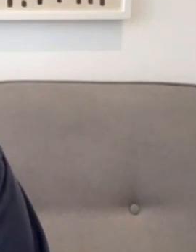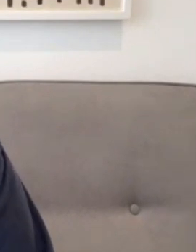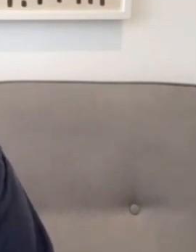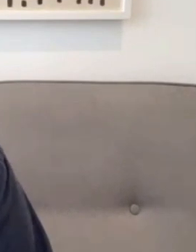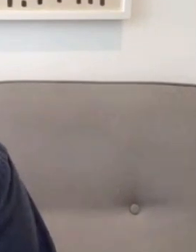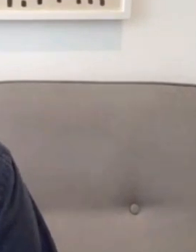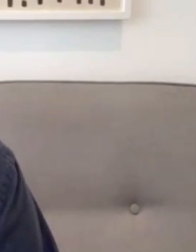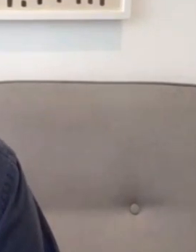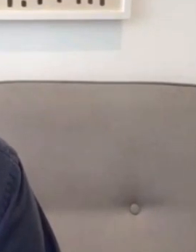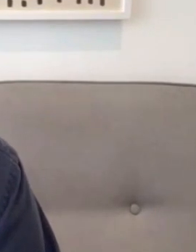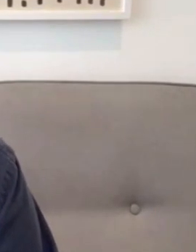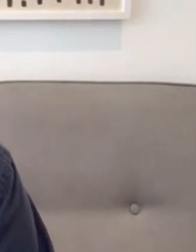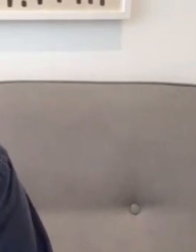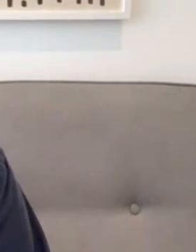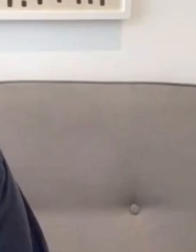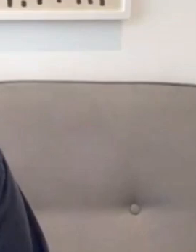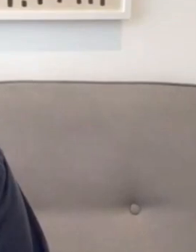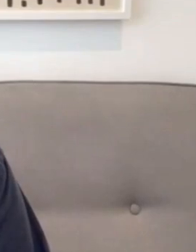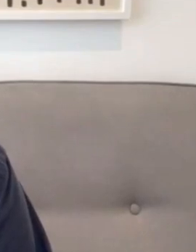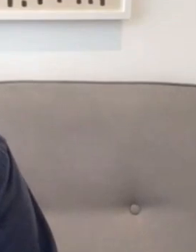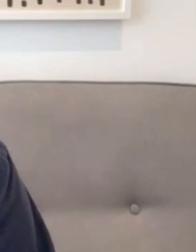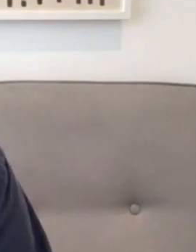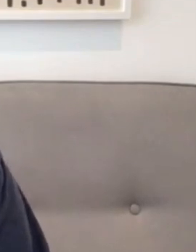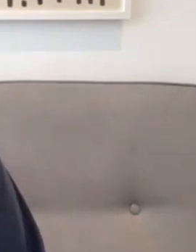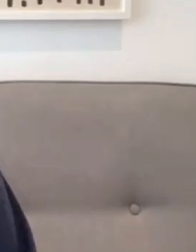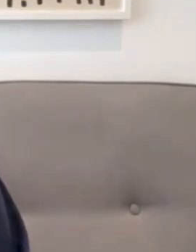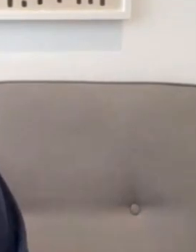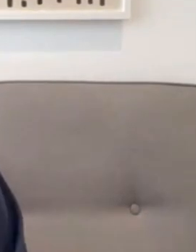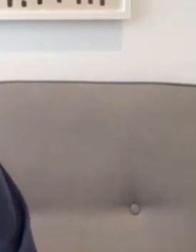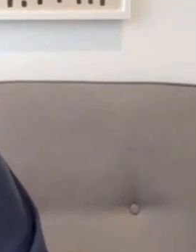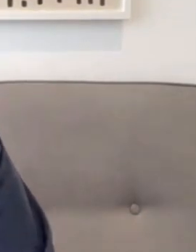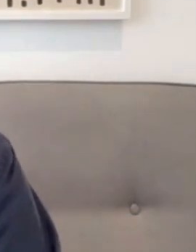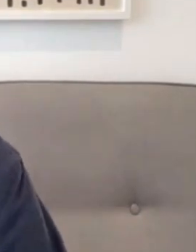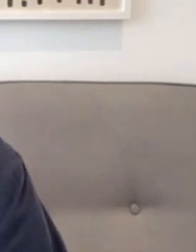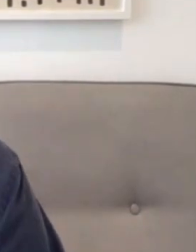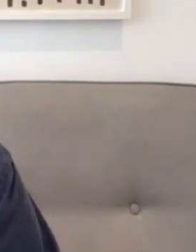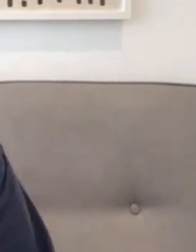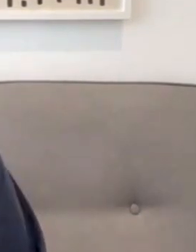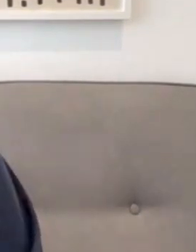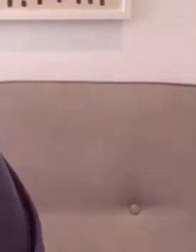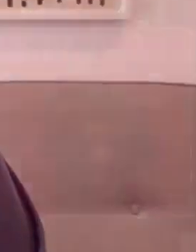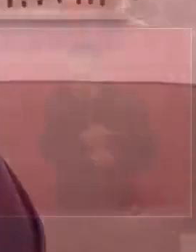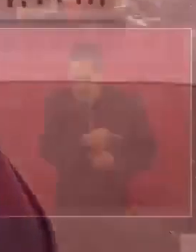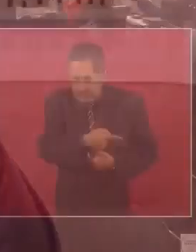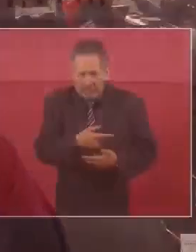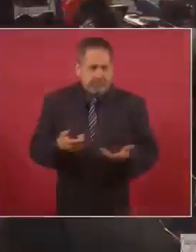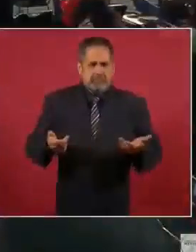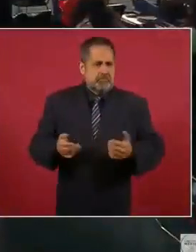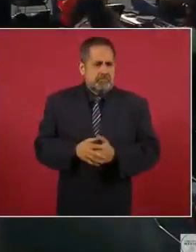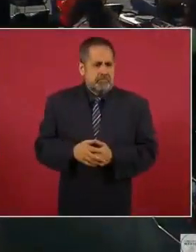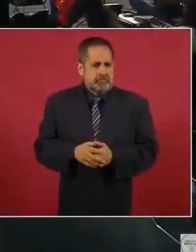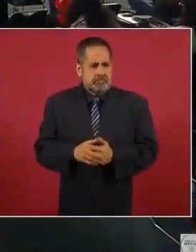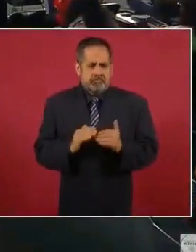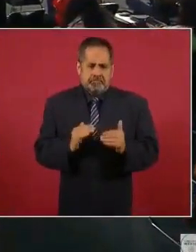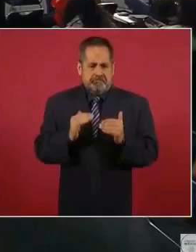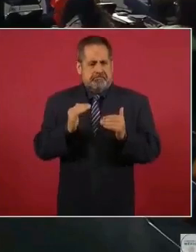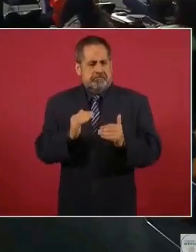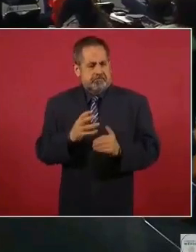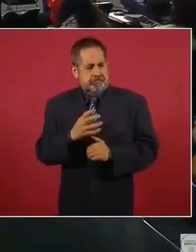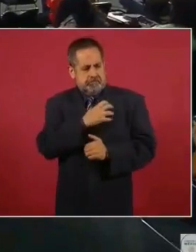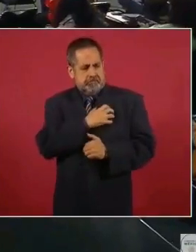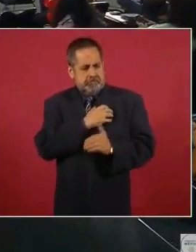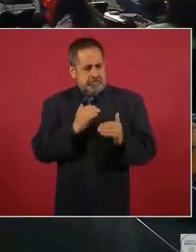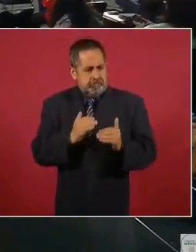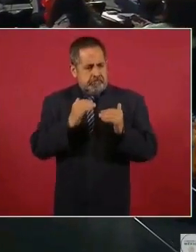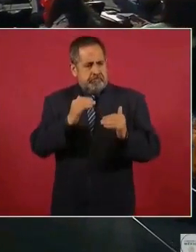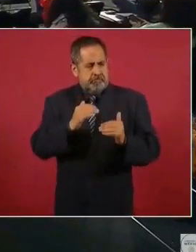Muy decente, muy plural, muy elegante incluso, para anunciar que Jorge Ramos estaba